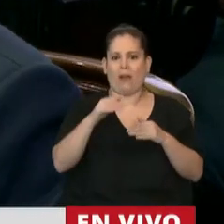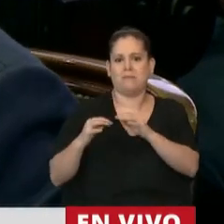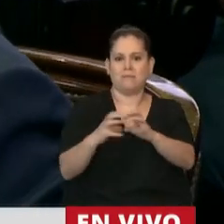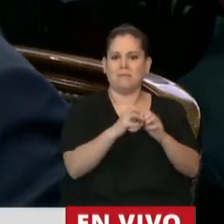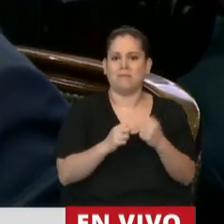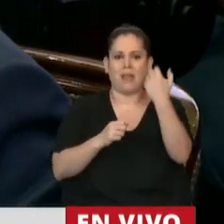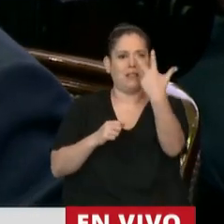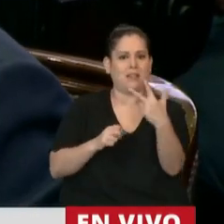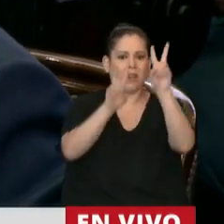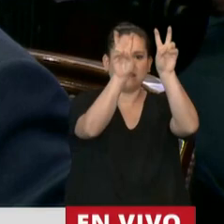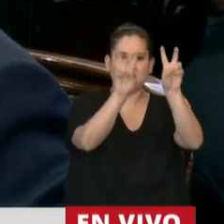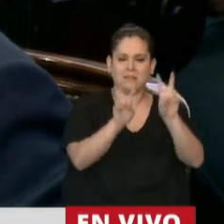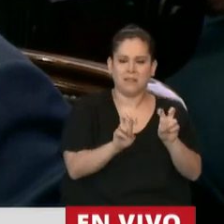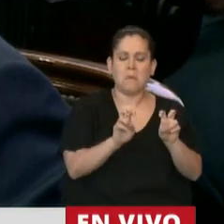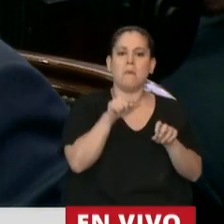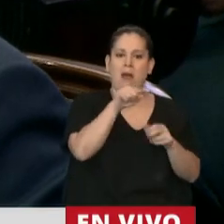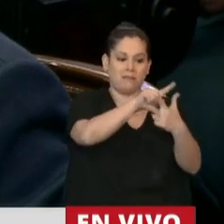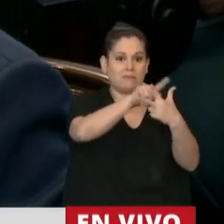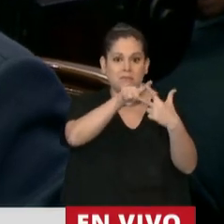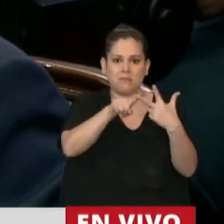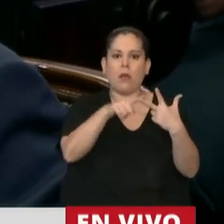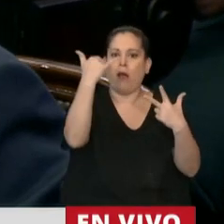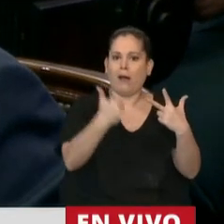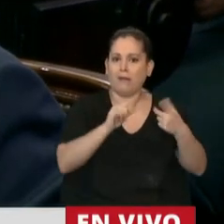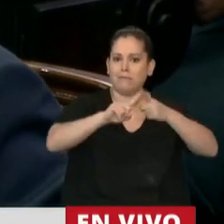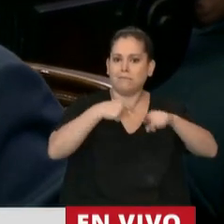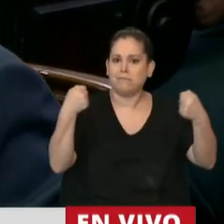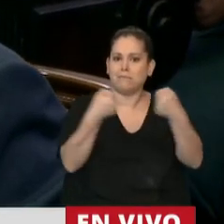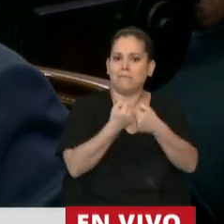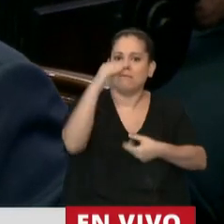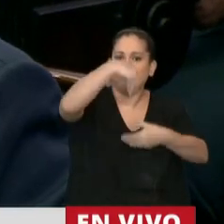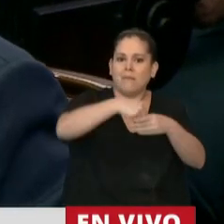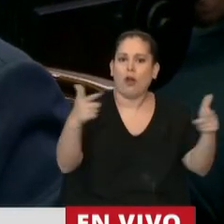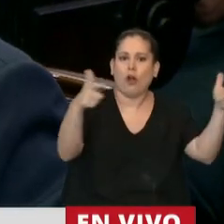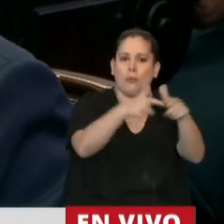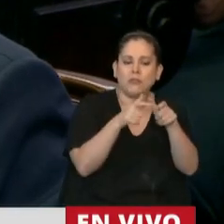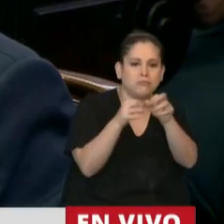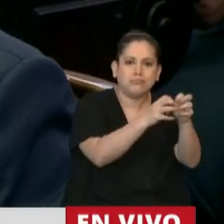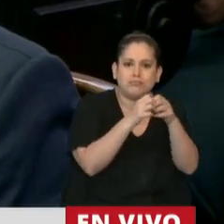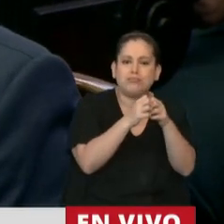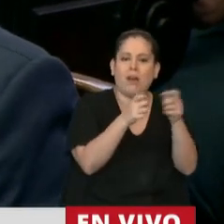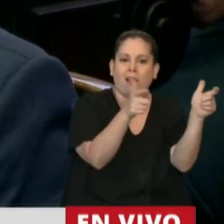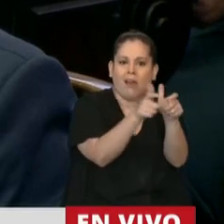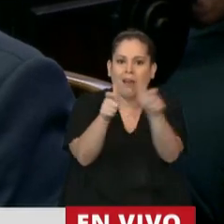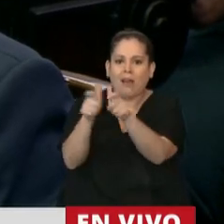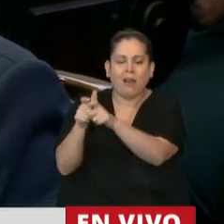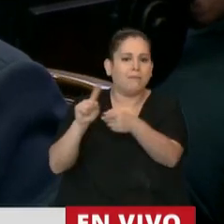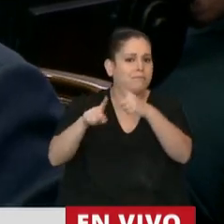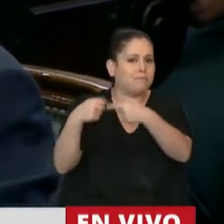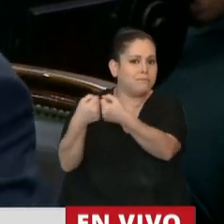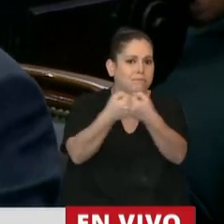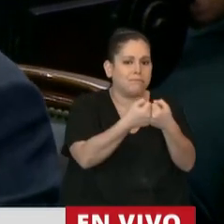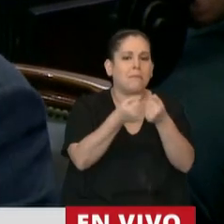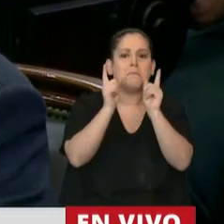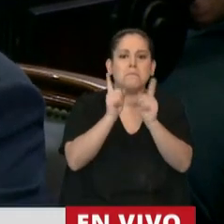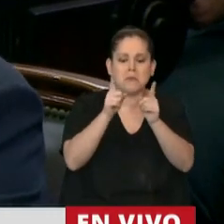este recinto y que han logrado tener el consenso en las comisiones cuando se discutió la ley de que